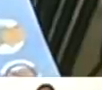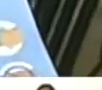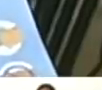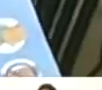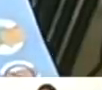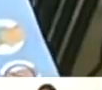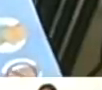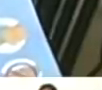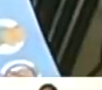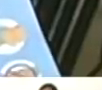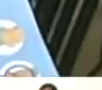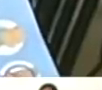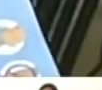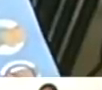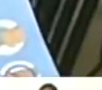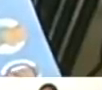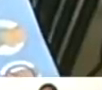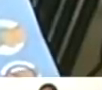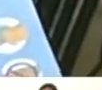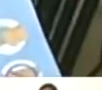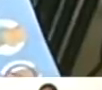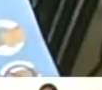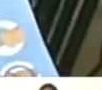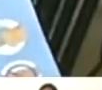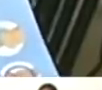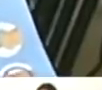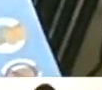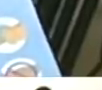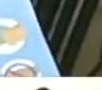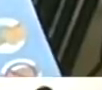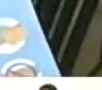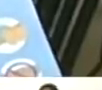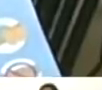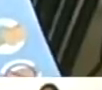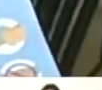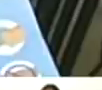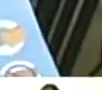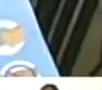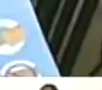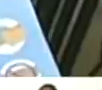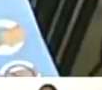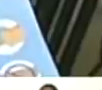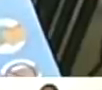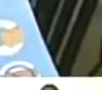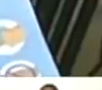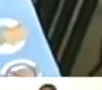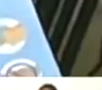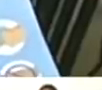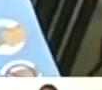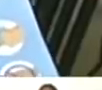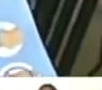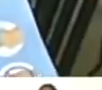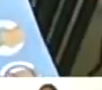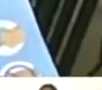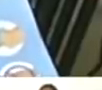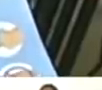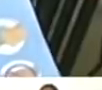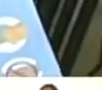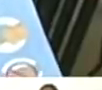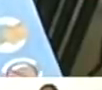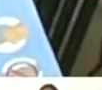gripe. Tapa tu nariz y boca al toser o estornudar. Evita tocarte los ojos, la nariz y la boca con las manos sin